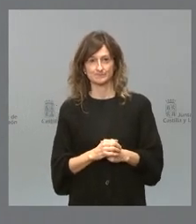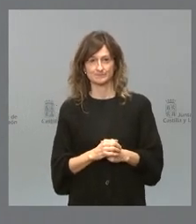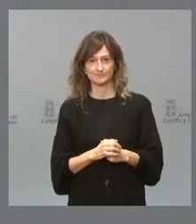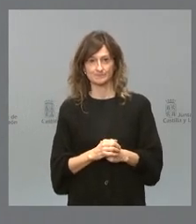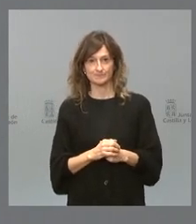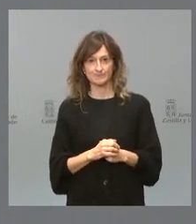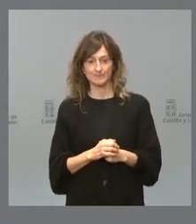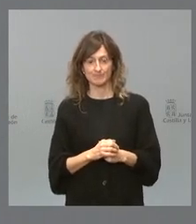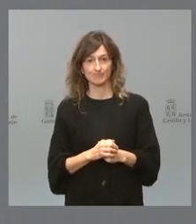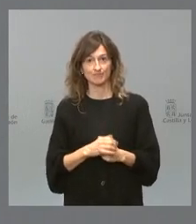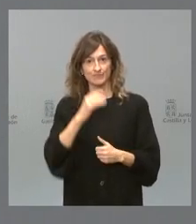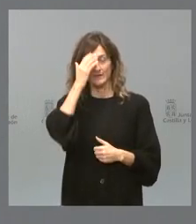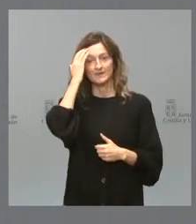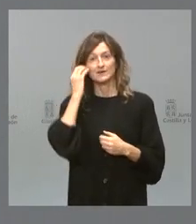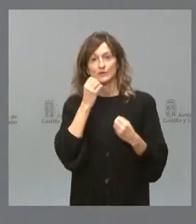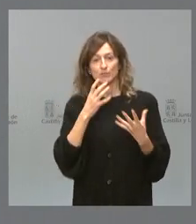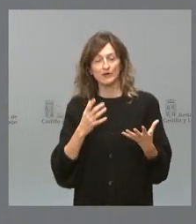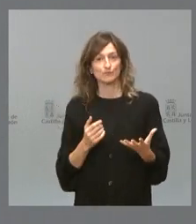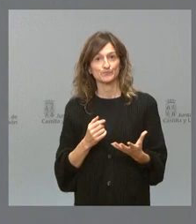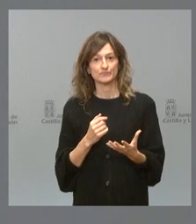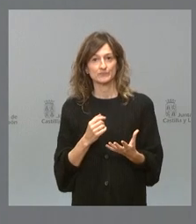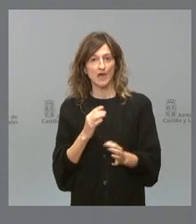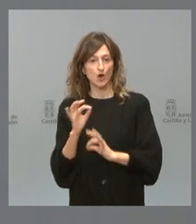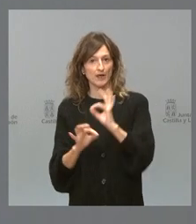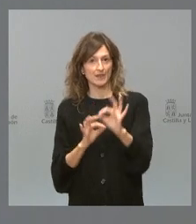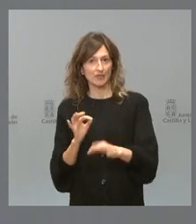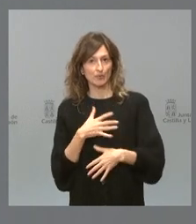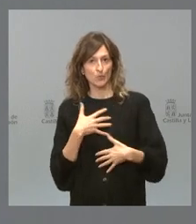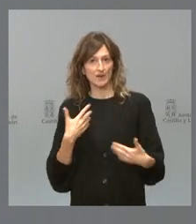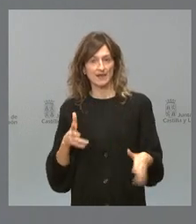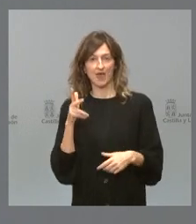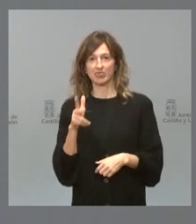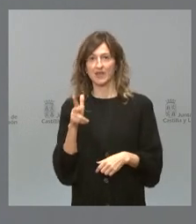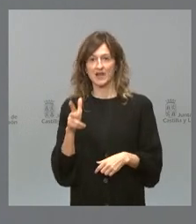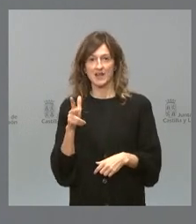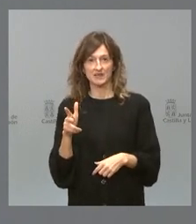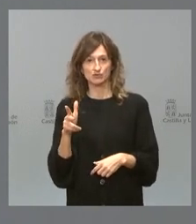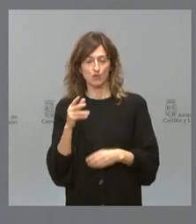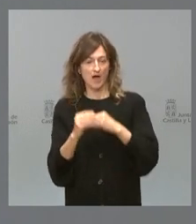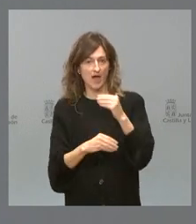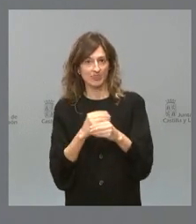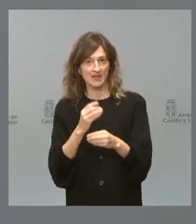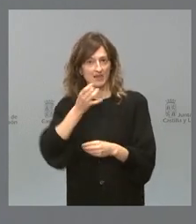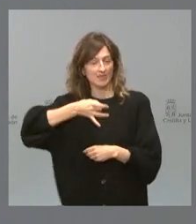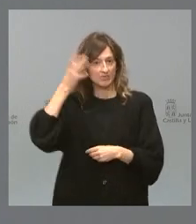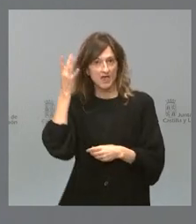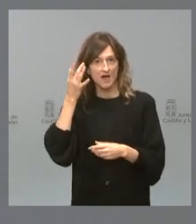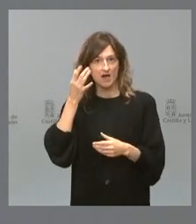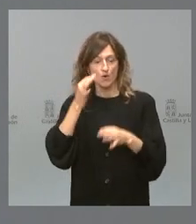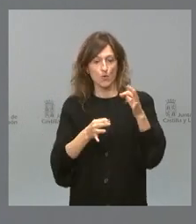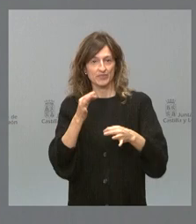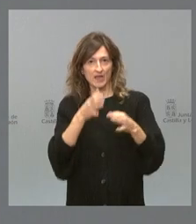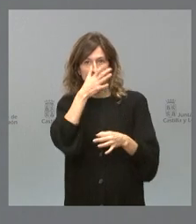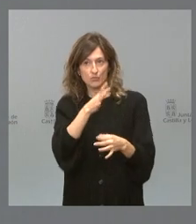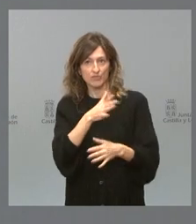bueno como les digo cualquier organización está en su derecho de plantear cualquier iniciativa judicial que